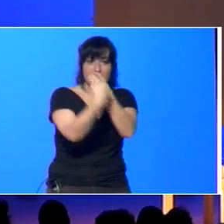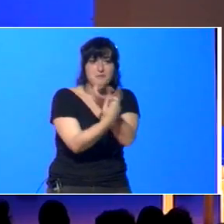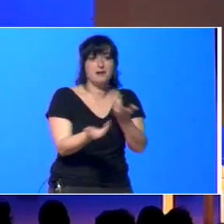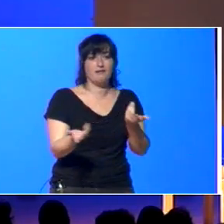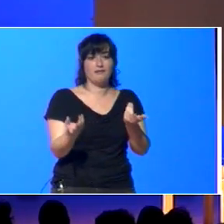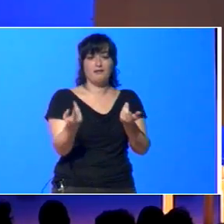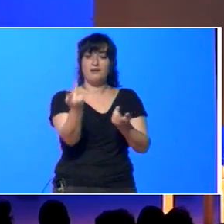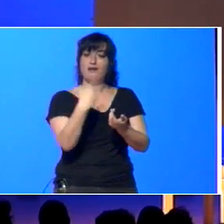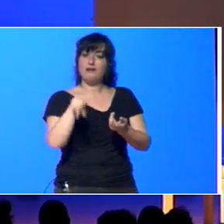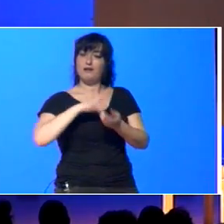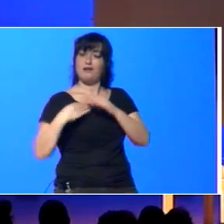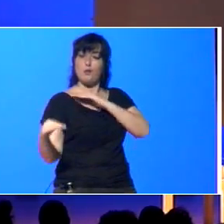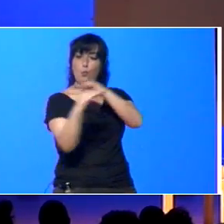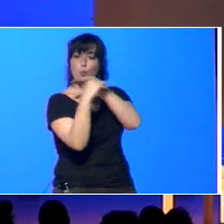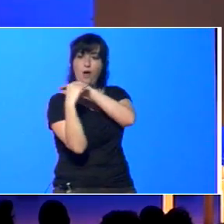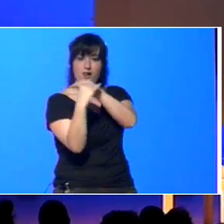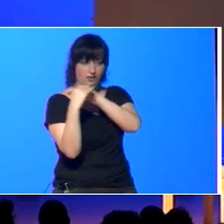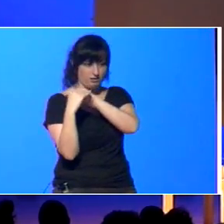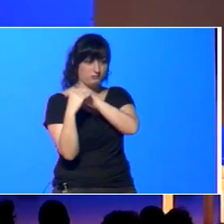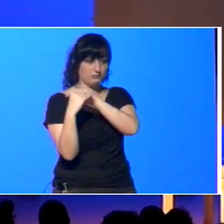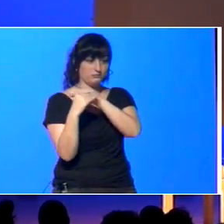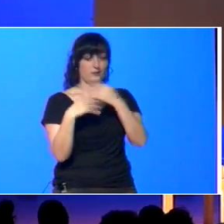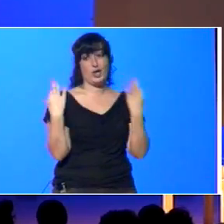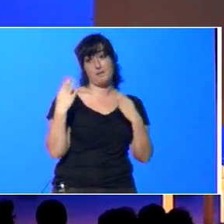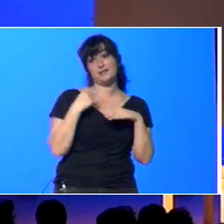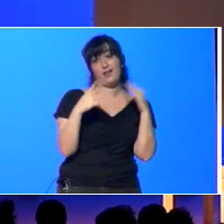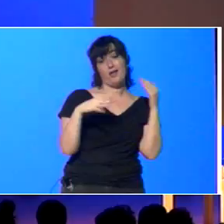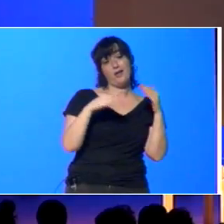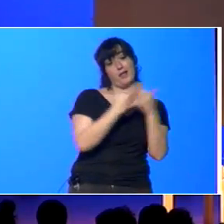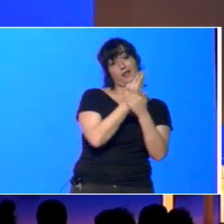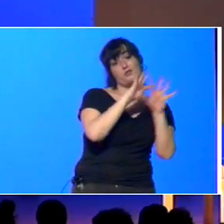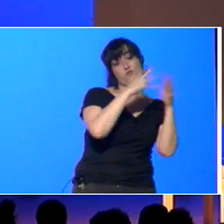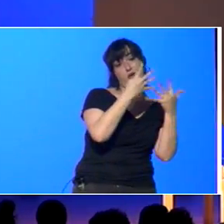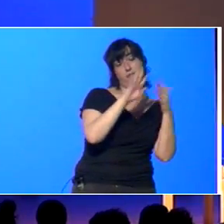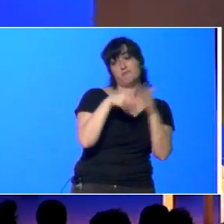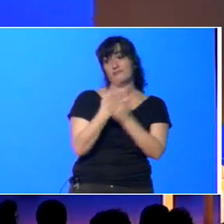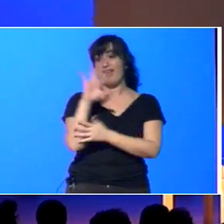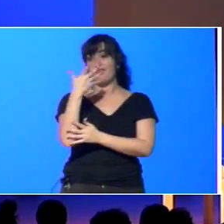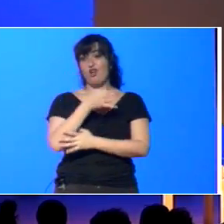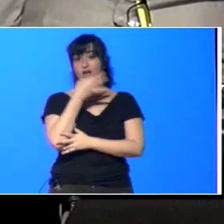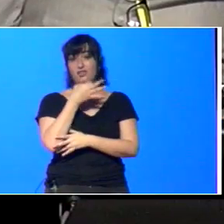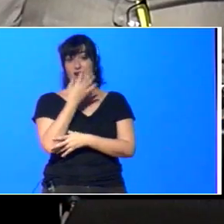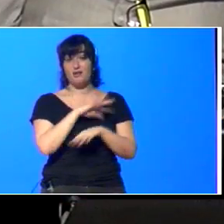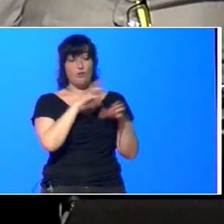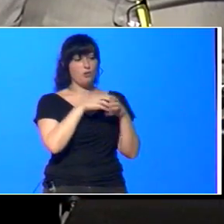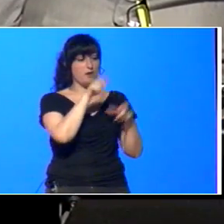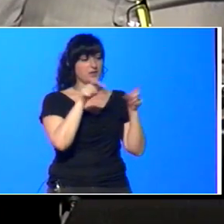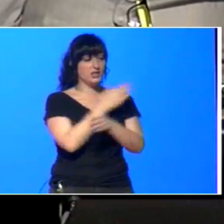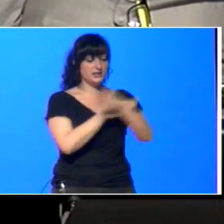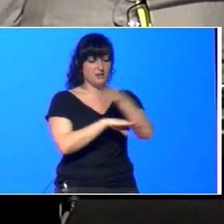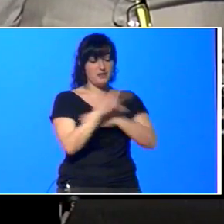iguales. Claro, pero es que de 9 de la mañana a 5 de la tarde, el colectivo de personas con discapacidad o alumnado